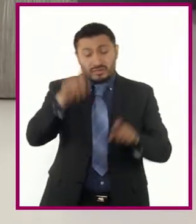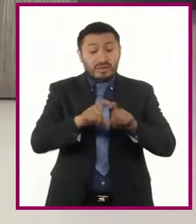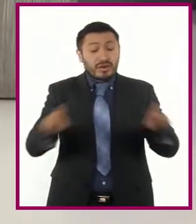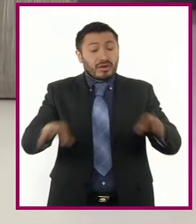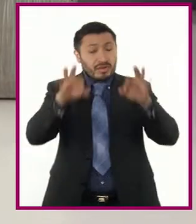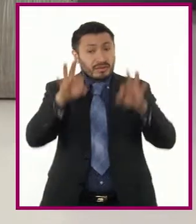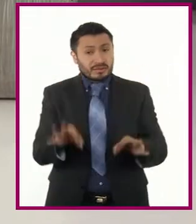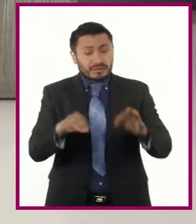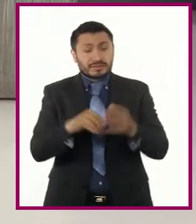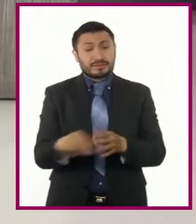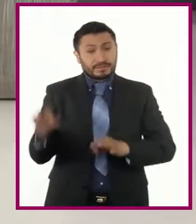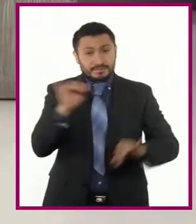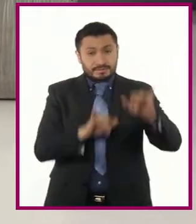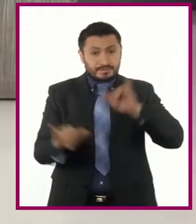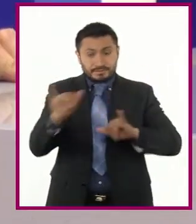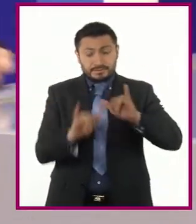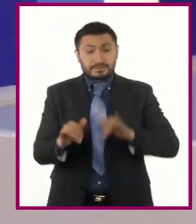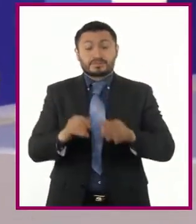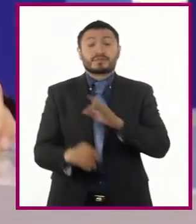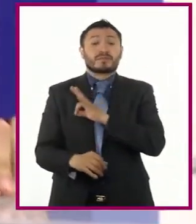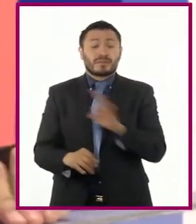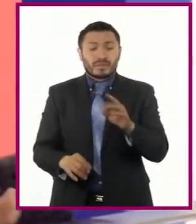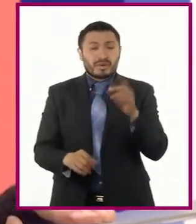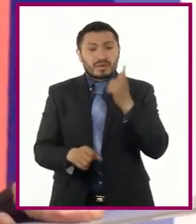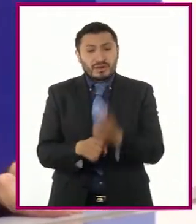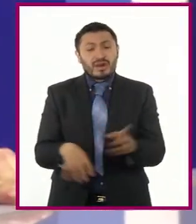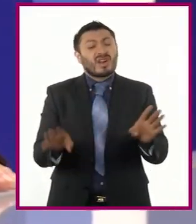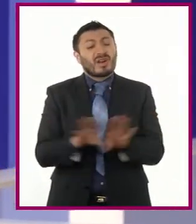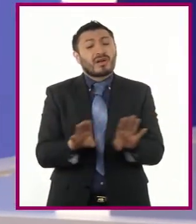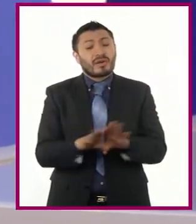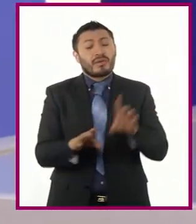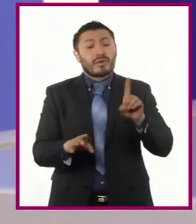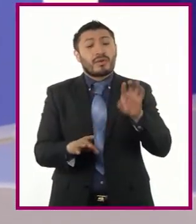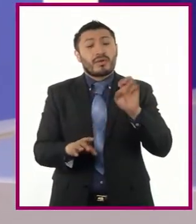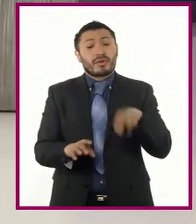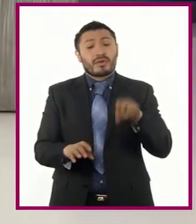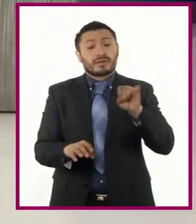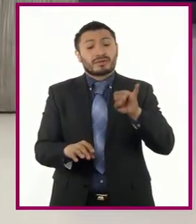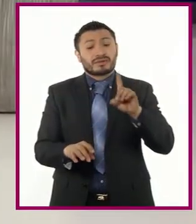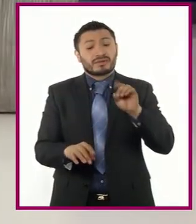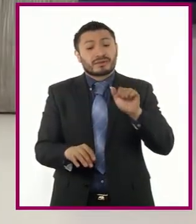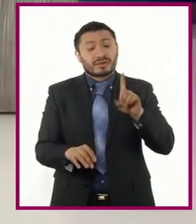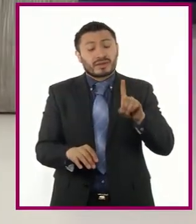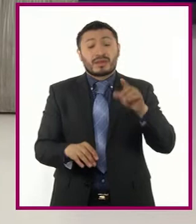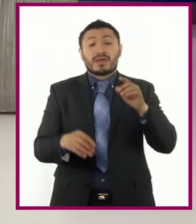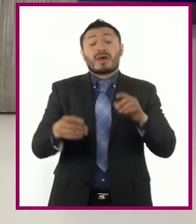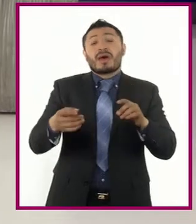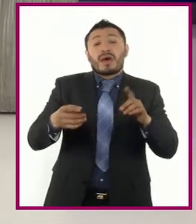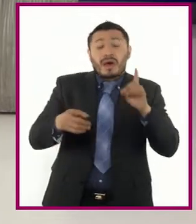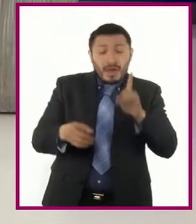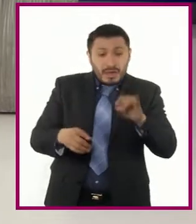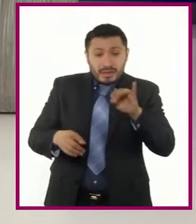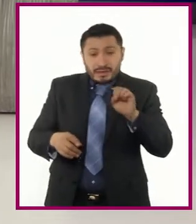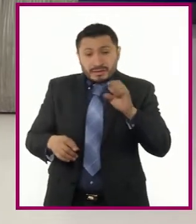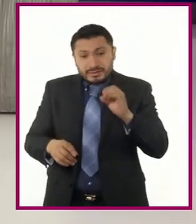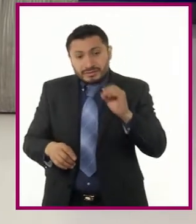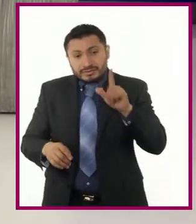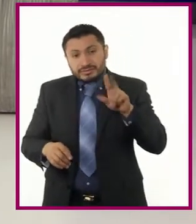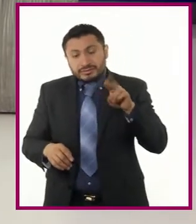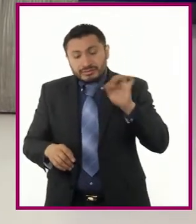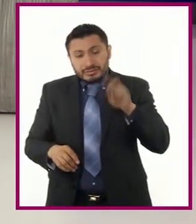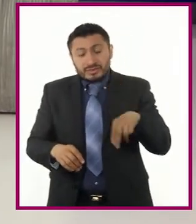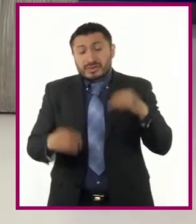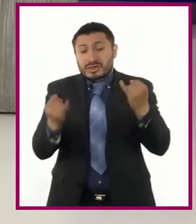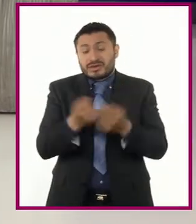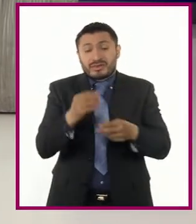Recuerden, la podemos obtener de la siguiente manera. La densidad de la disolución es igual a la masa, que